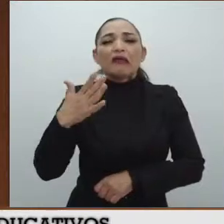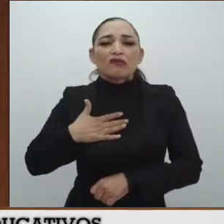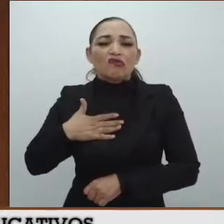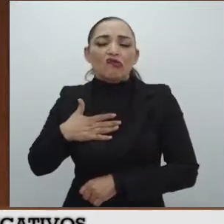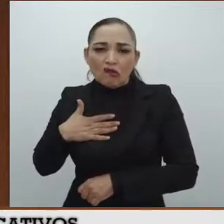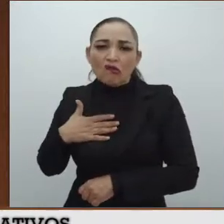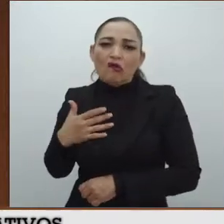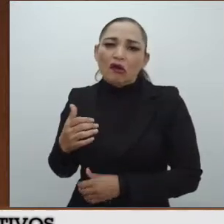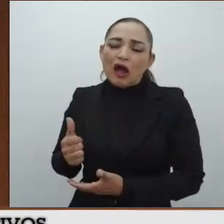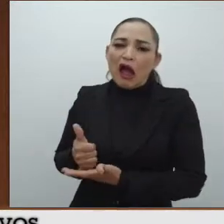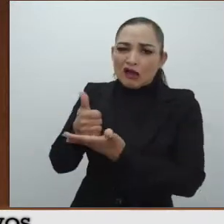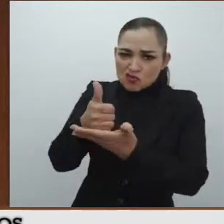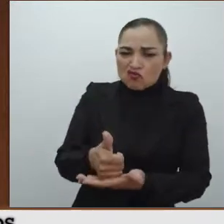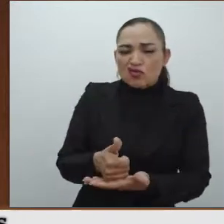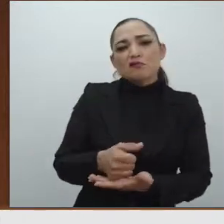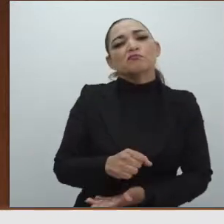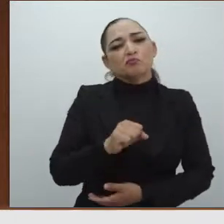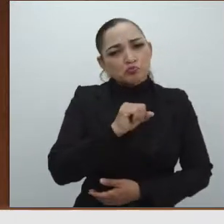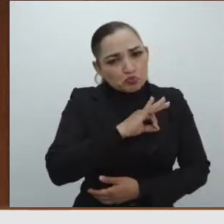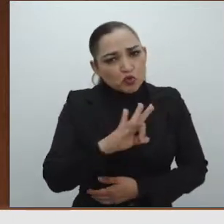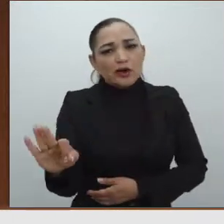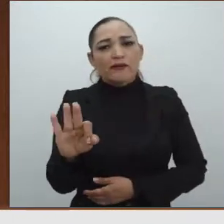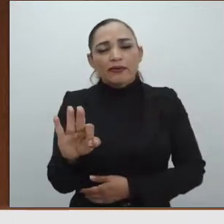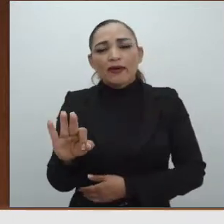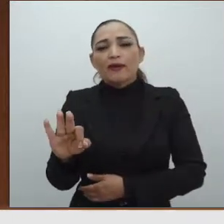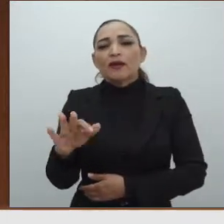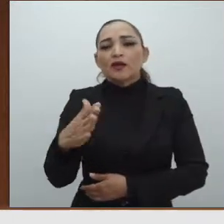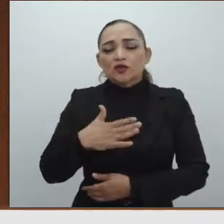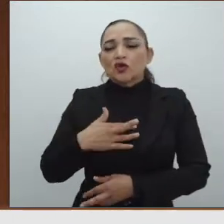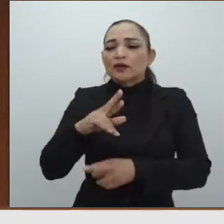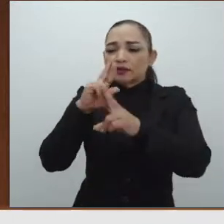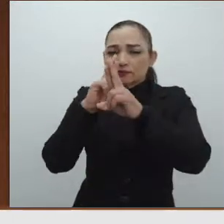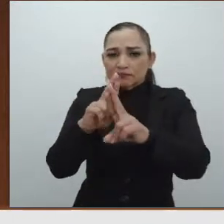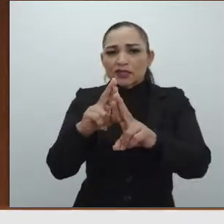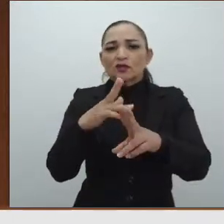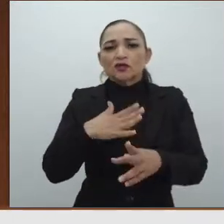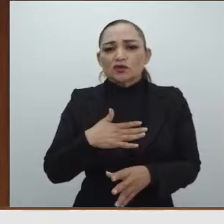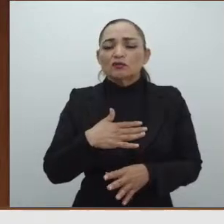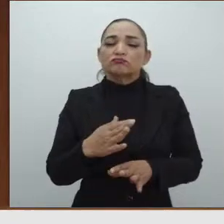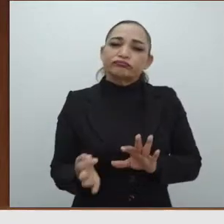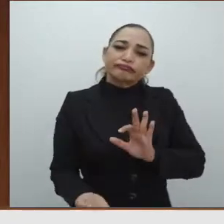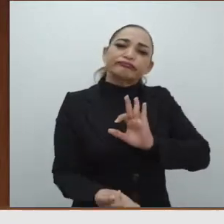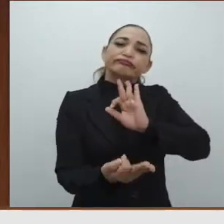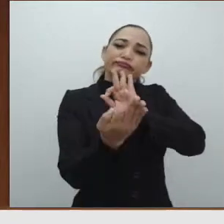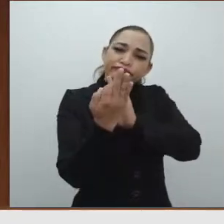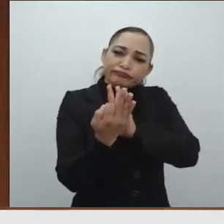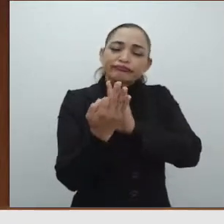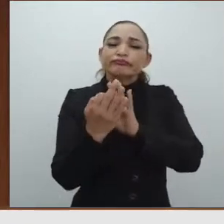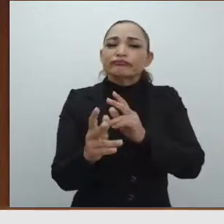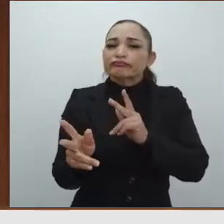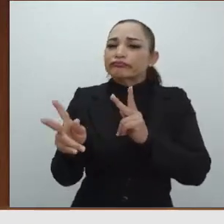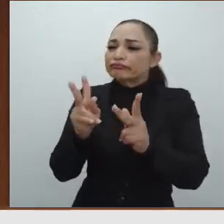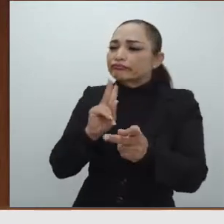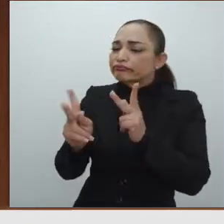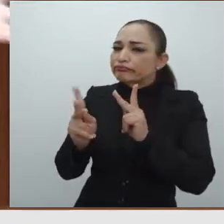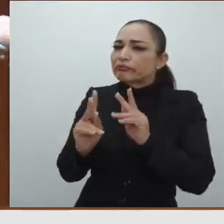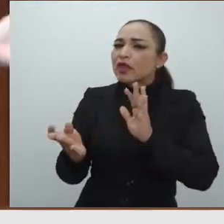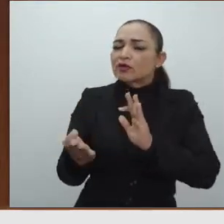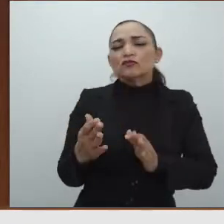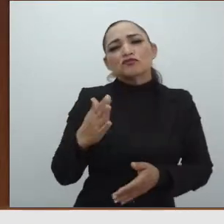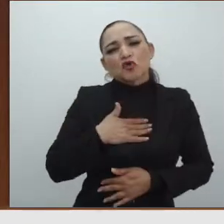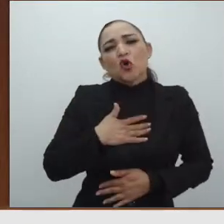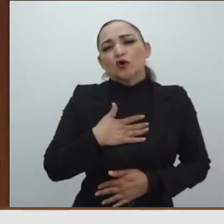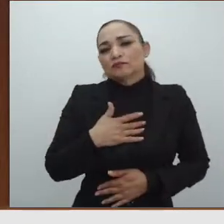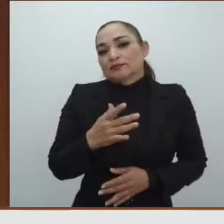respeto para nuestro compañero de ese distrito, yo me dirijo con ellos. Y en lo que pueda ayudar, con